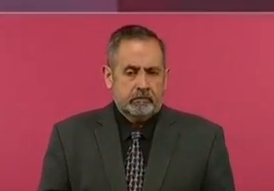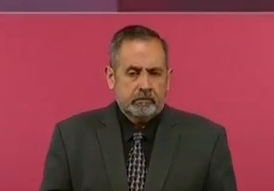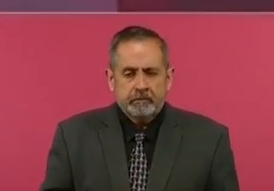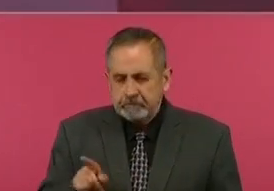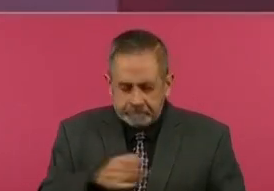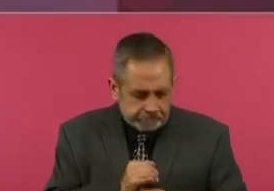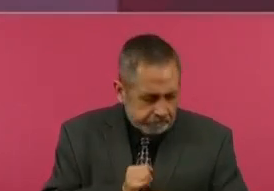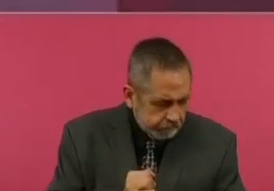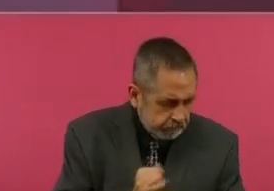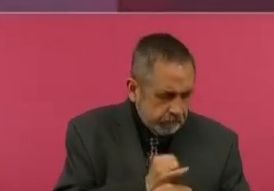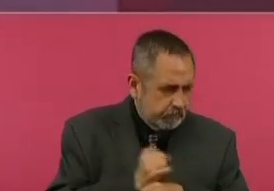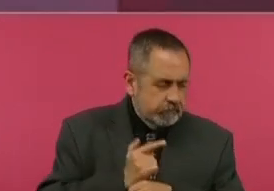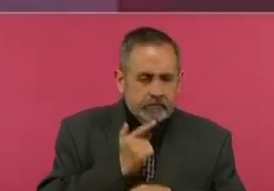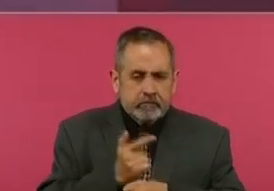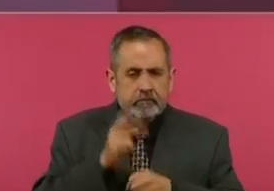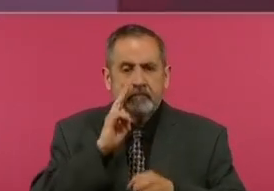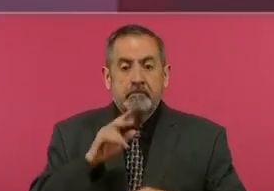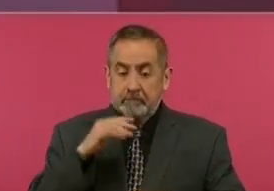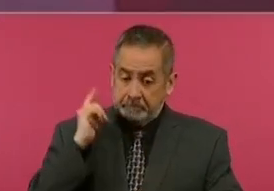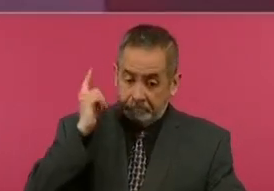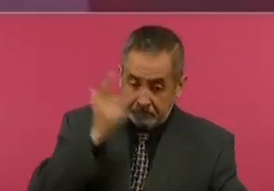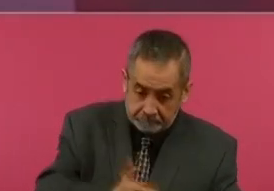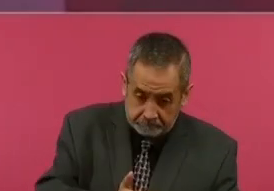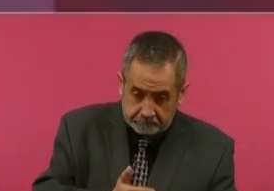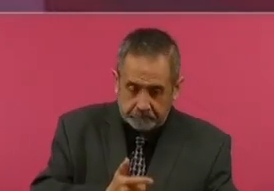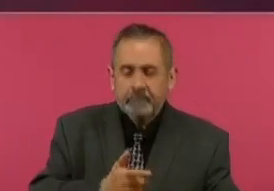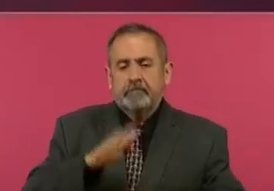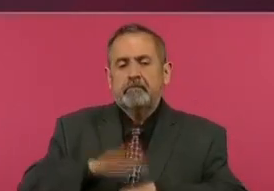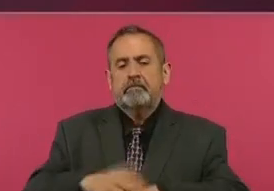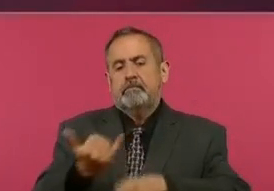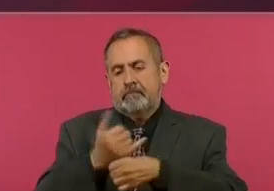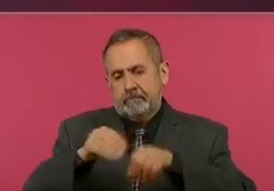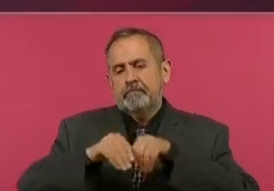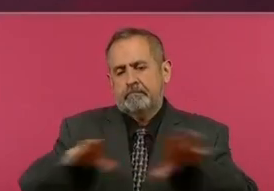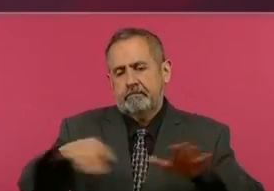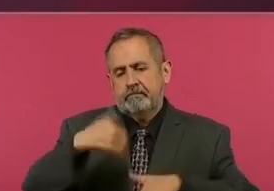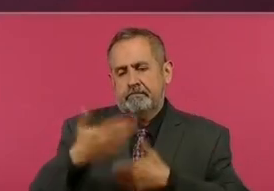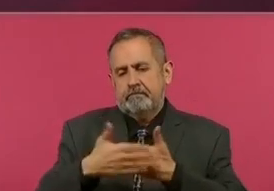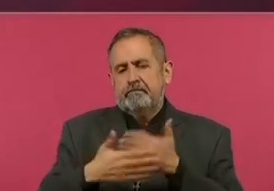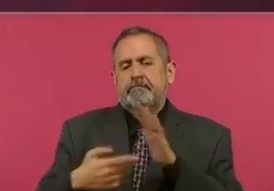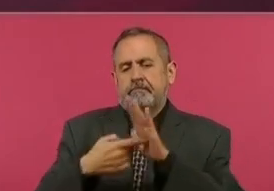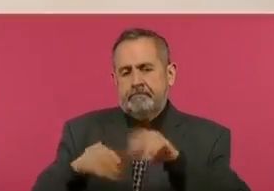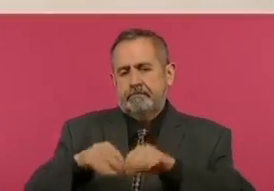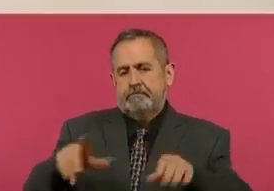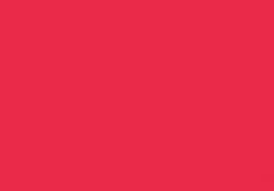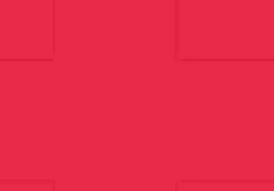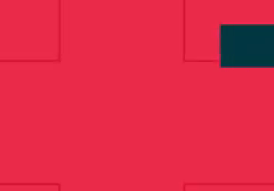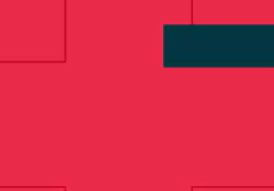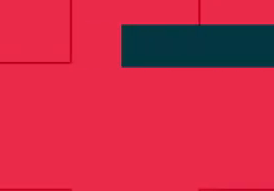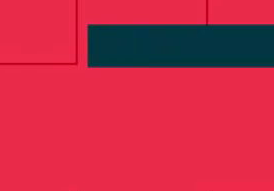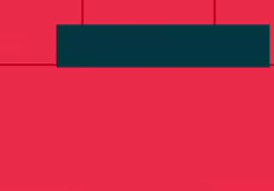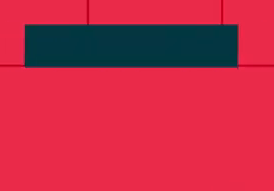se está investigando, y cuando tengamos más información, pues vamos a informar.